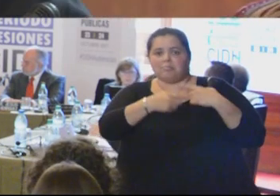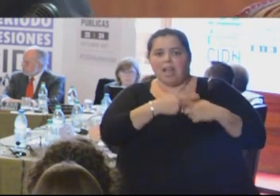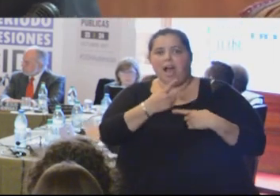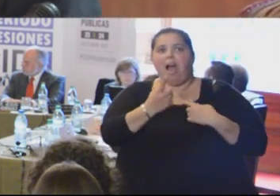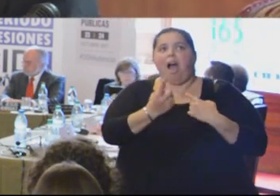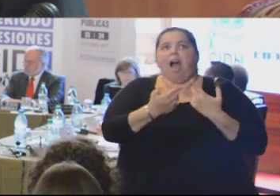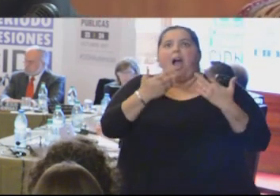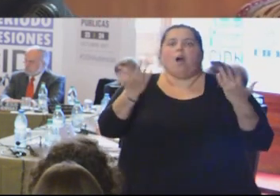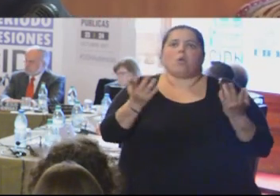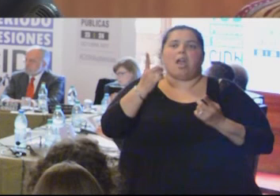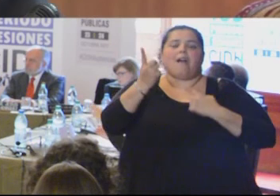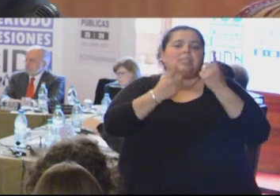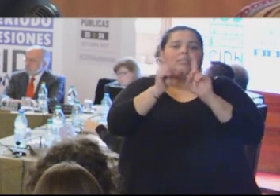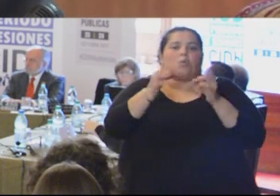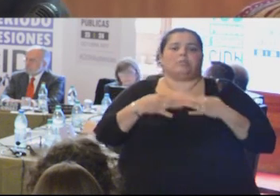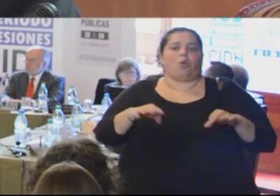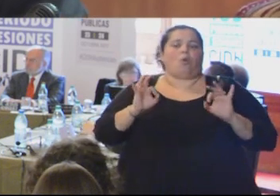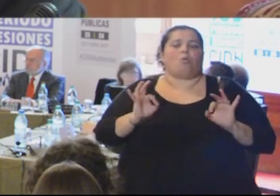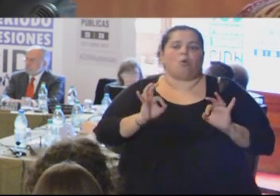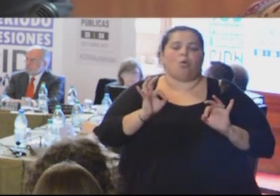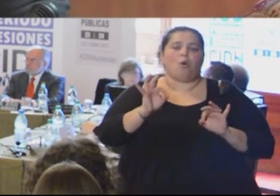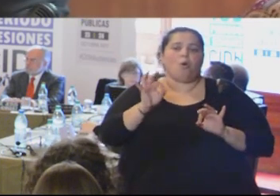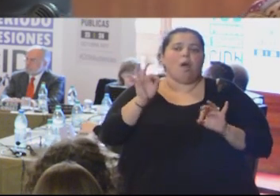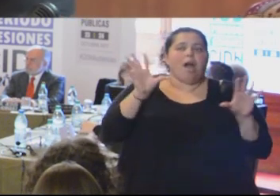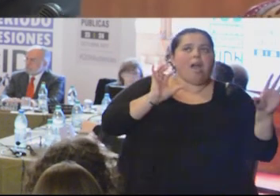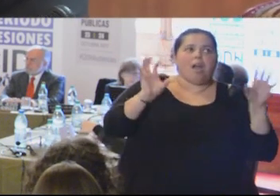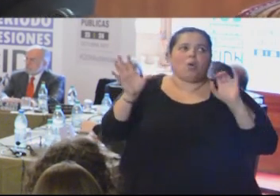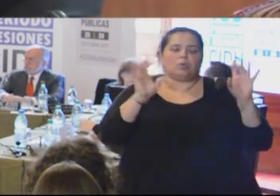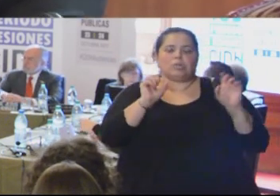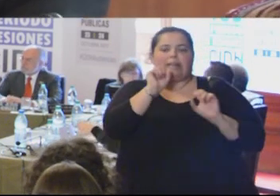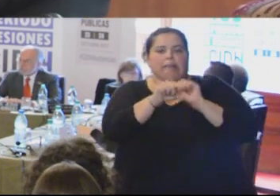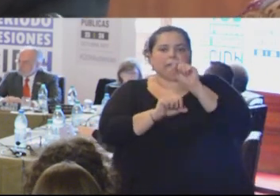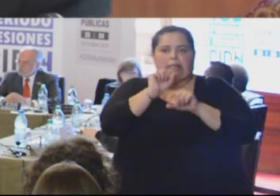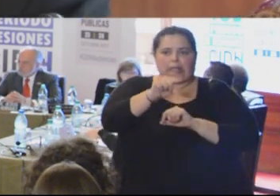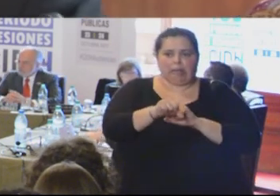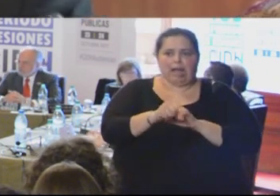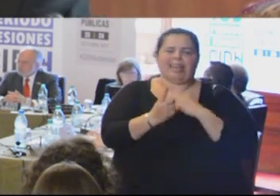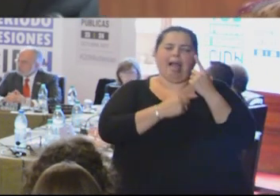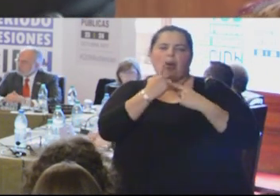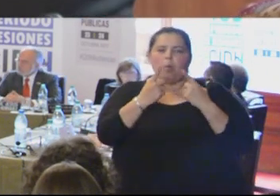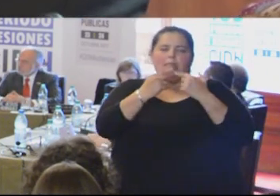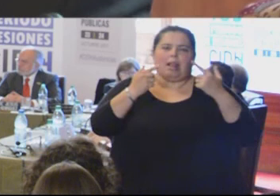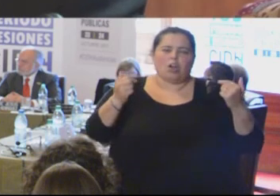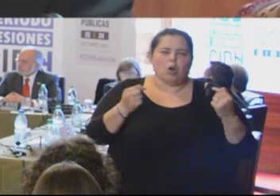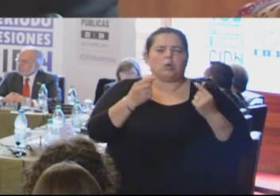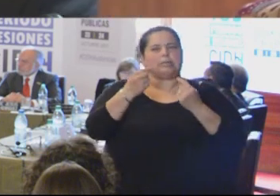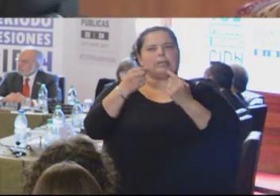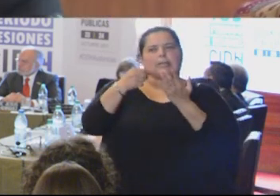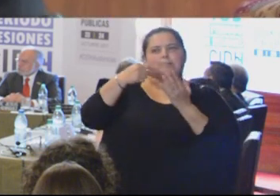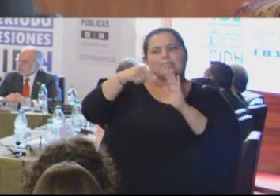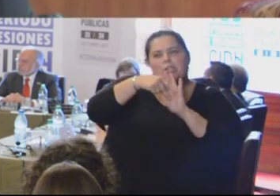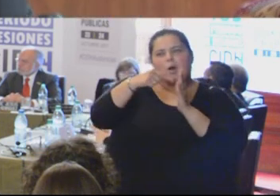confortable escuchar críticas de que algunos de los aspectos no están siguiendo las primeras reglas